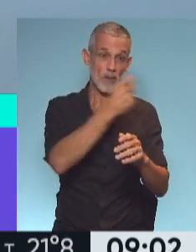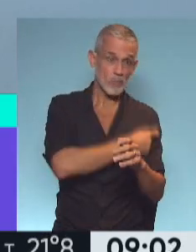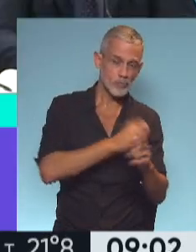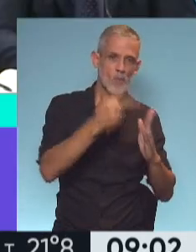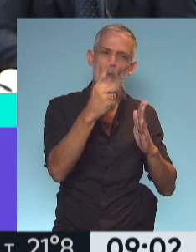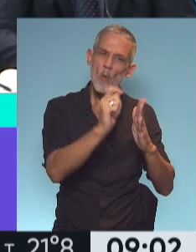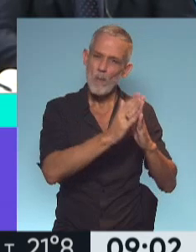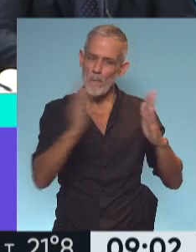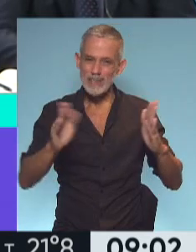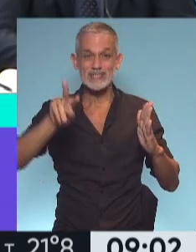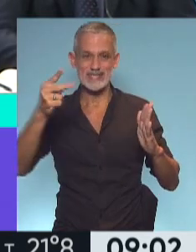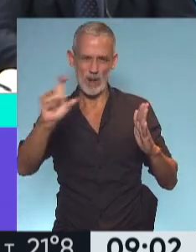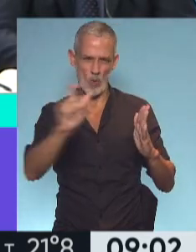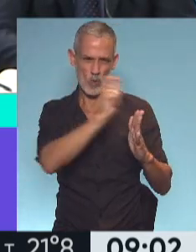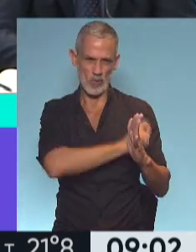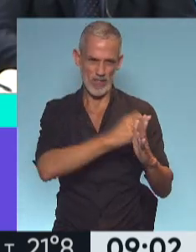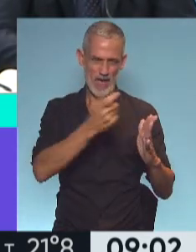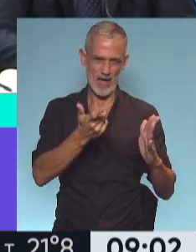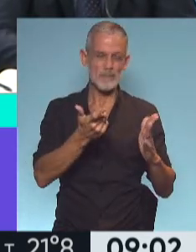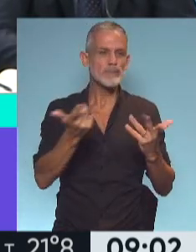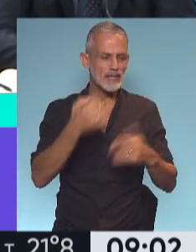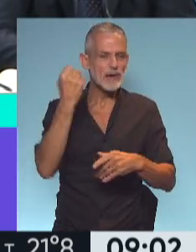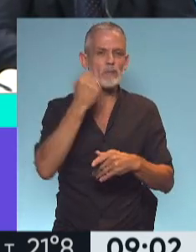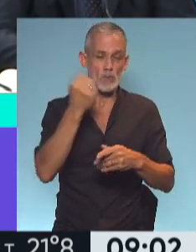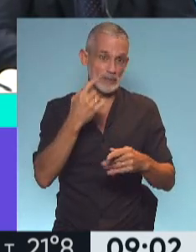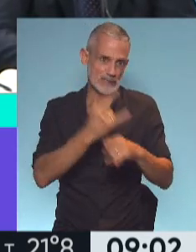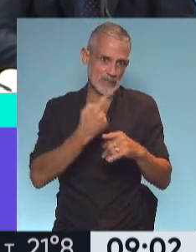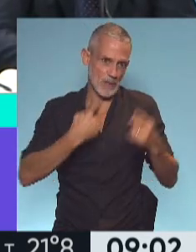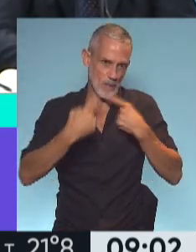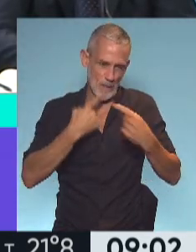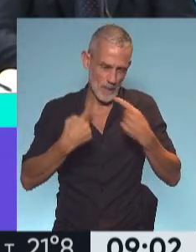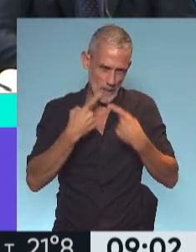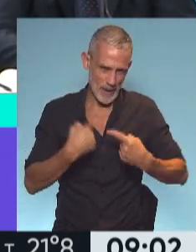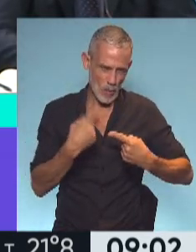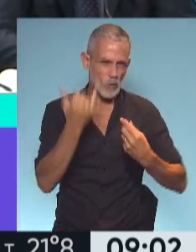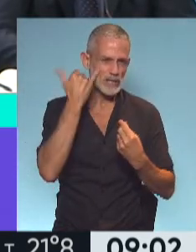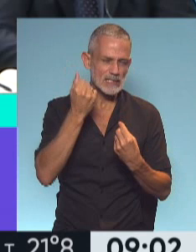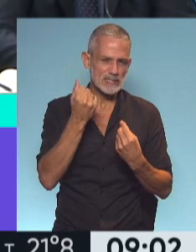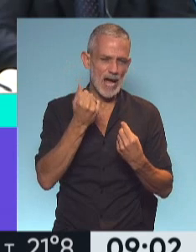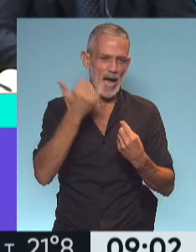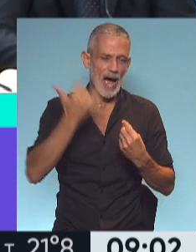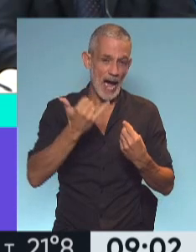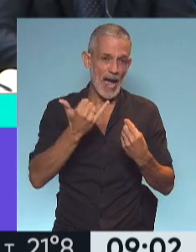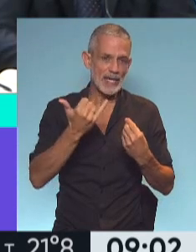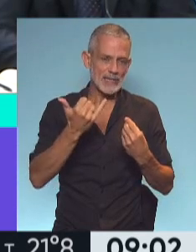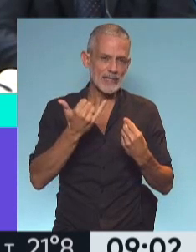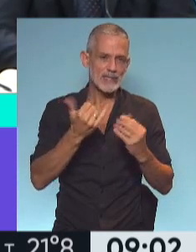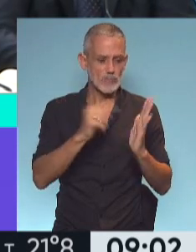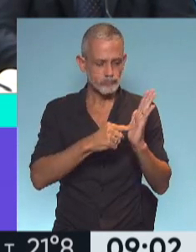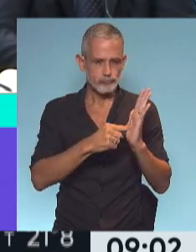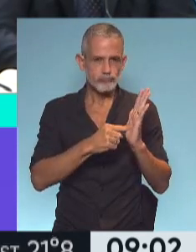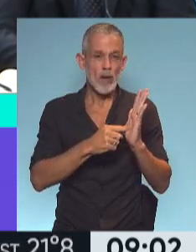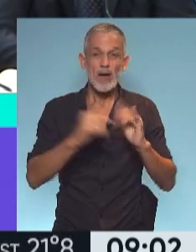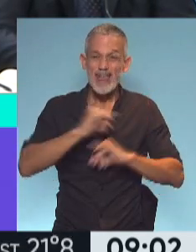dosis. Esto es muy importante porque es una pregunta frecuente que nos hacen, que ya está y que, vamos a decir,